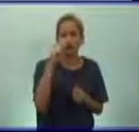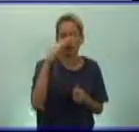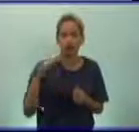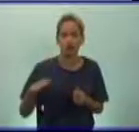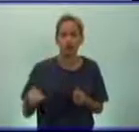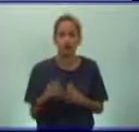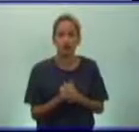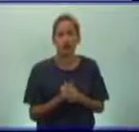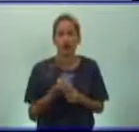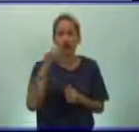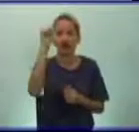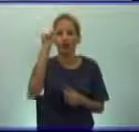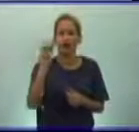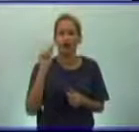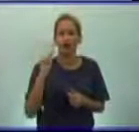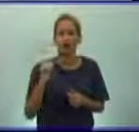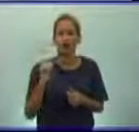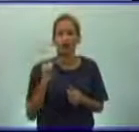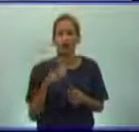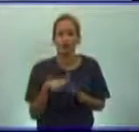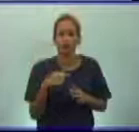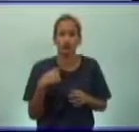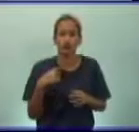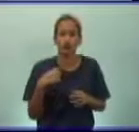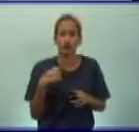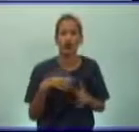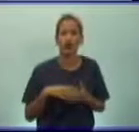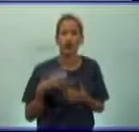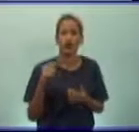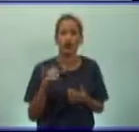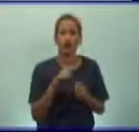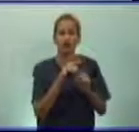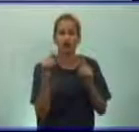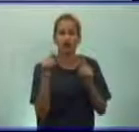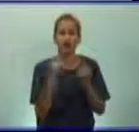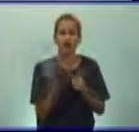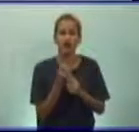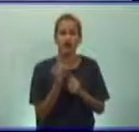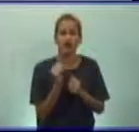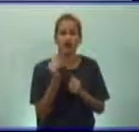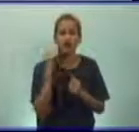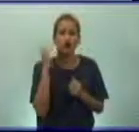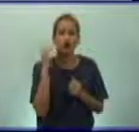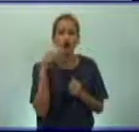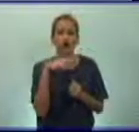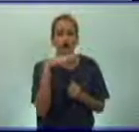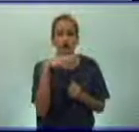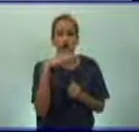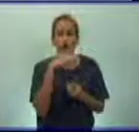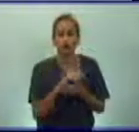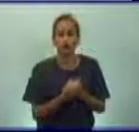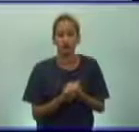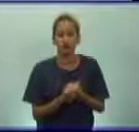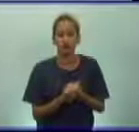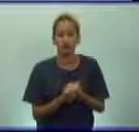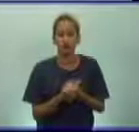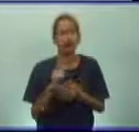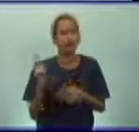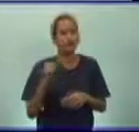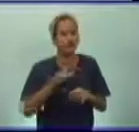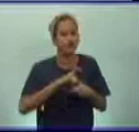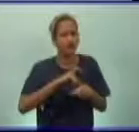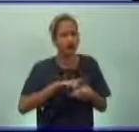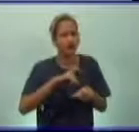en color azul. Obsérvenlas unos segundos y léanlas para que les sea más fácil. Les daré un